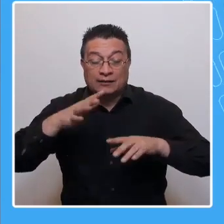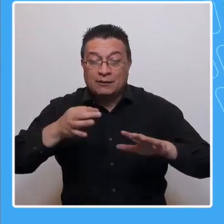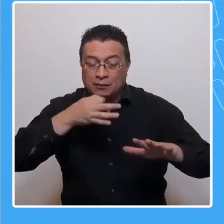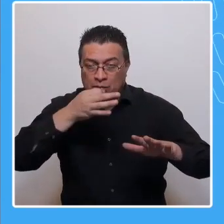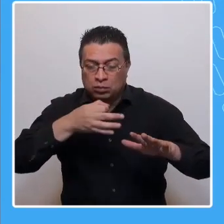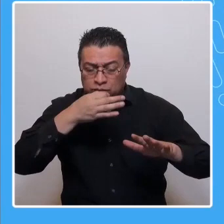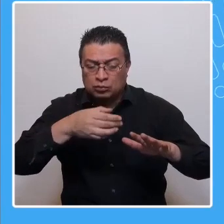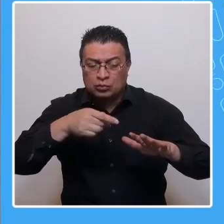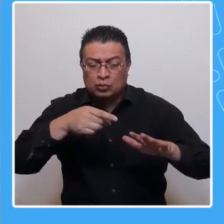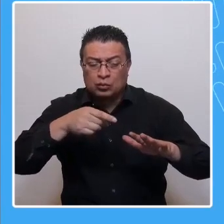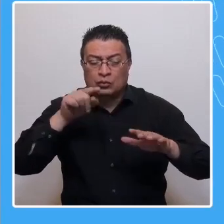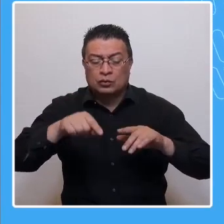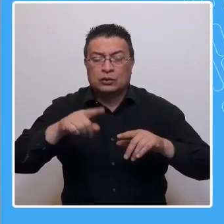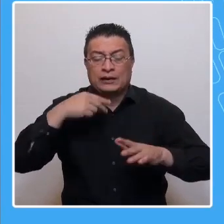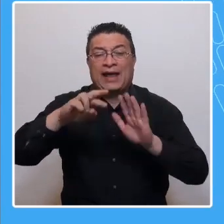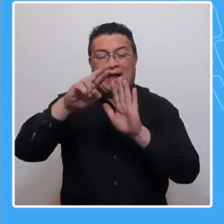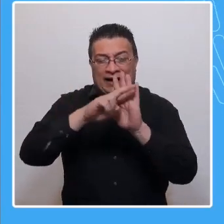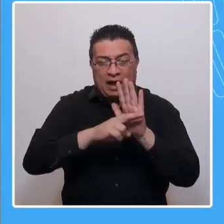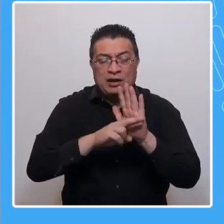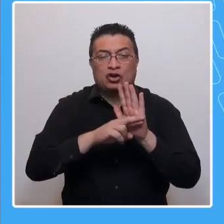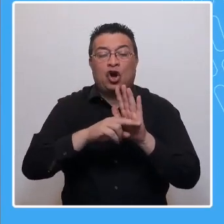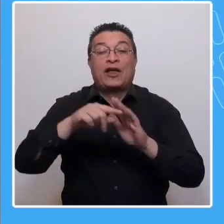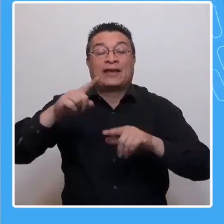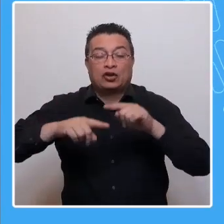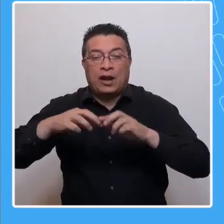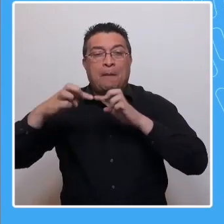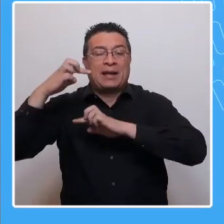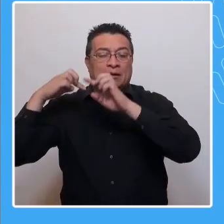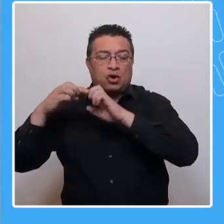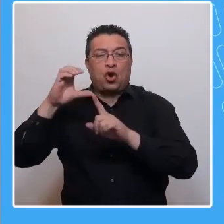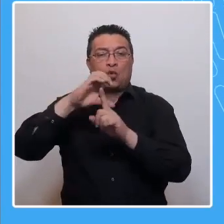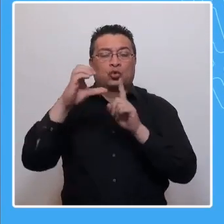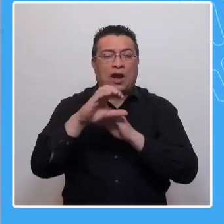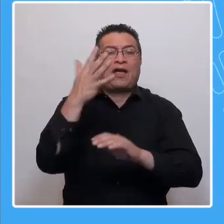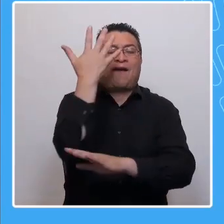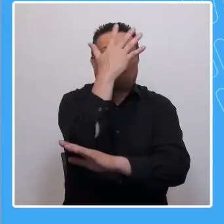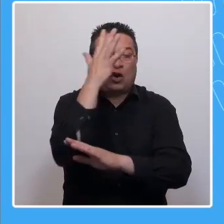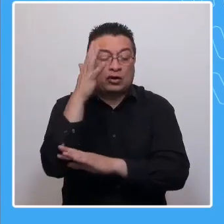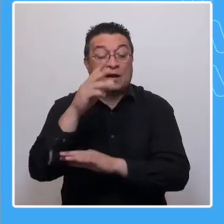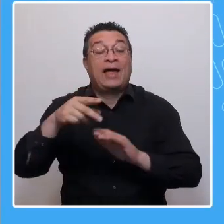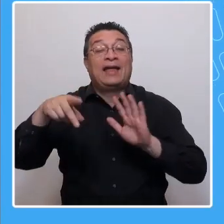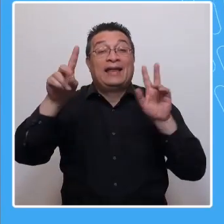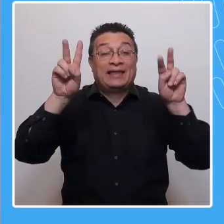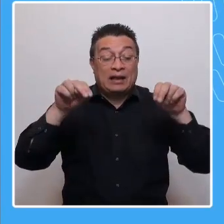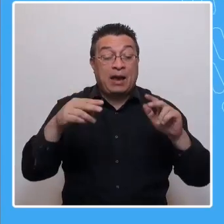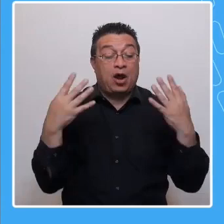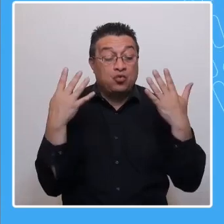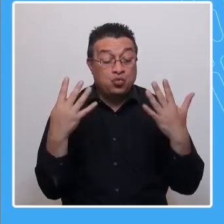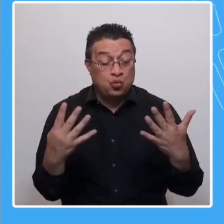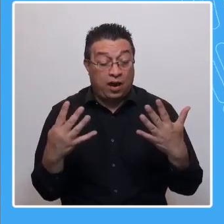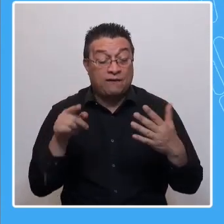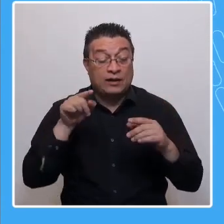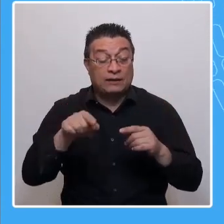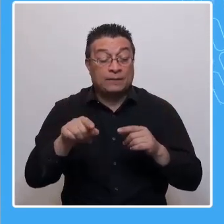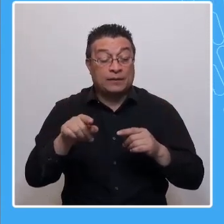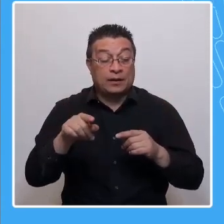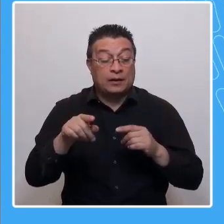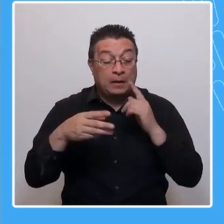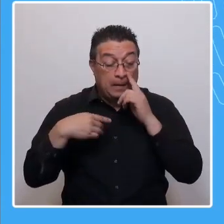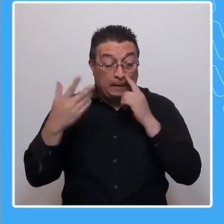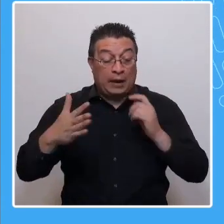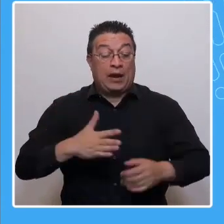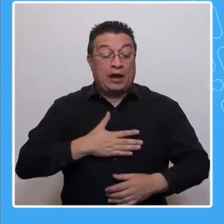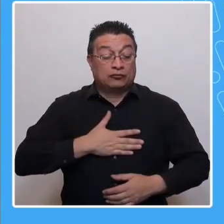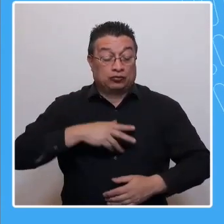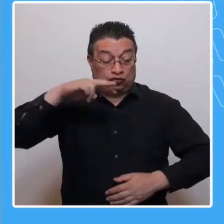entre ellos ordenamiento territorial, patrimonio biocultural, suelo, bosques. La temática 9 de soberanía alimentaria y resguardo de la semilla ancestral y campesina.